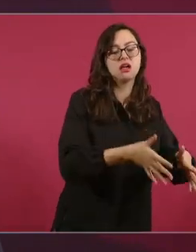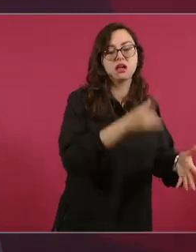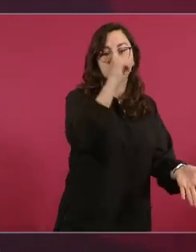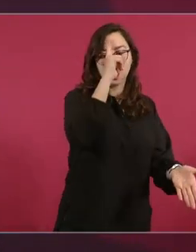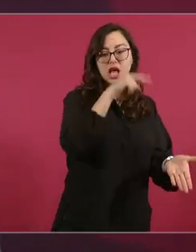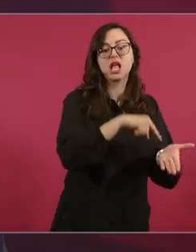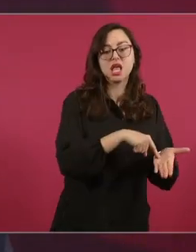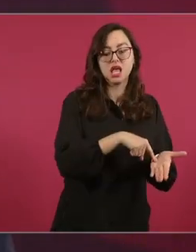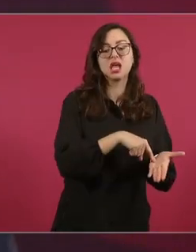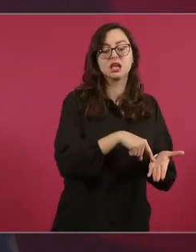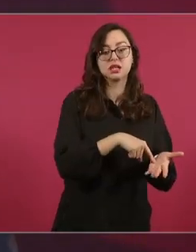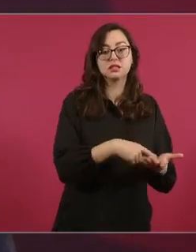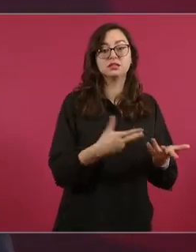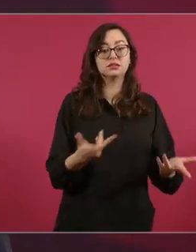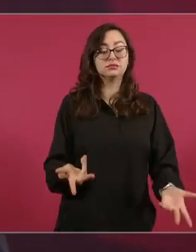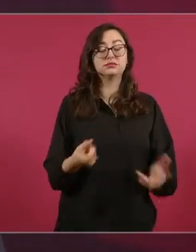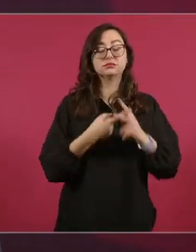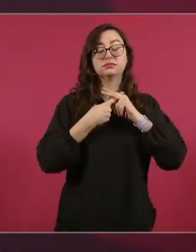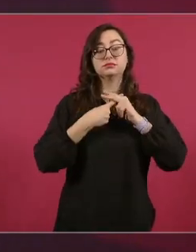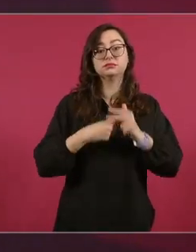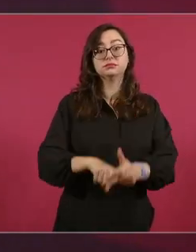los cigarros electrónicos,